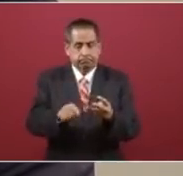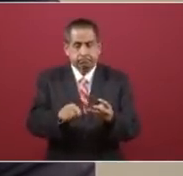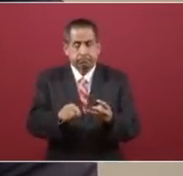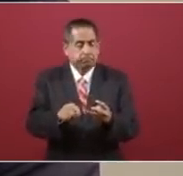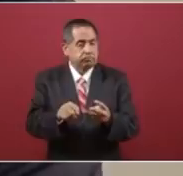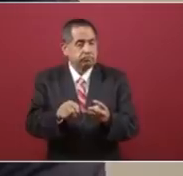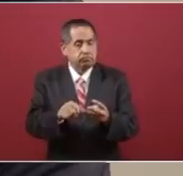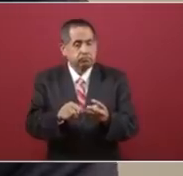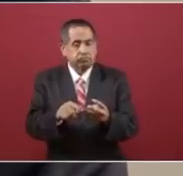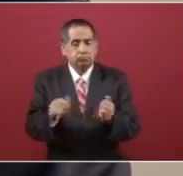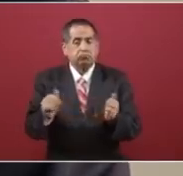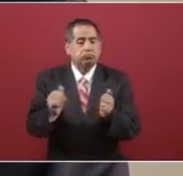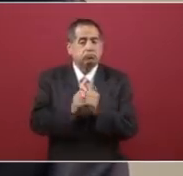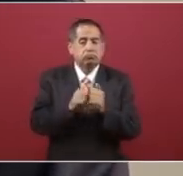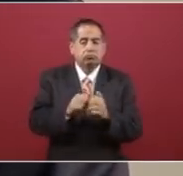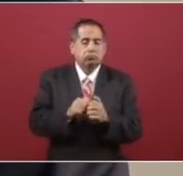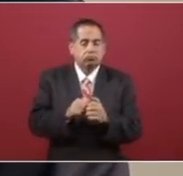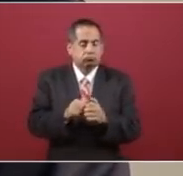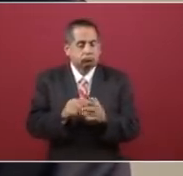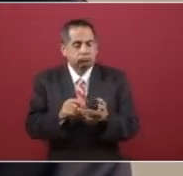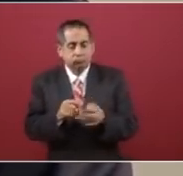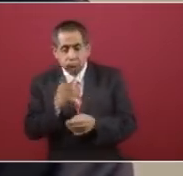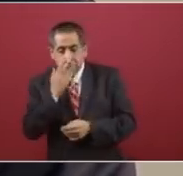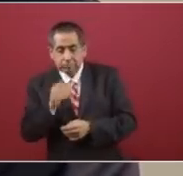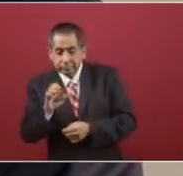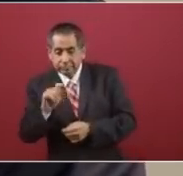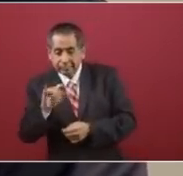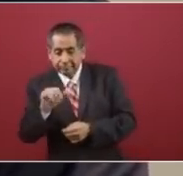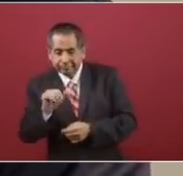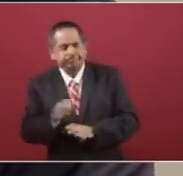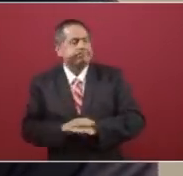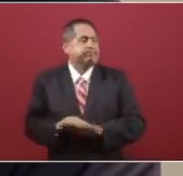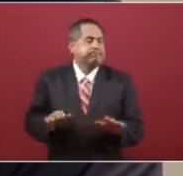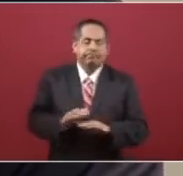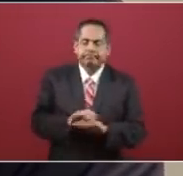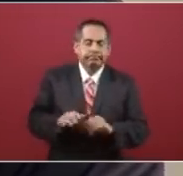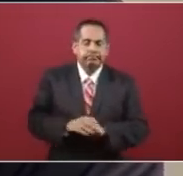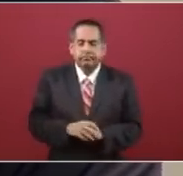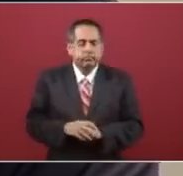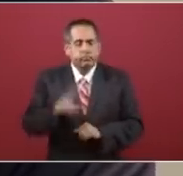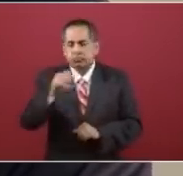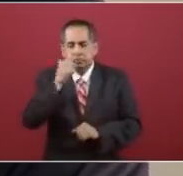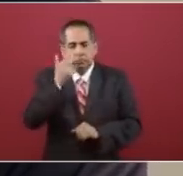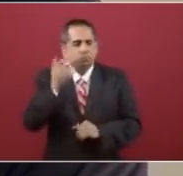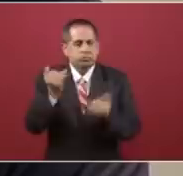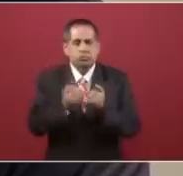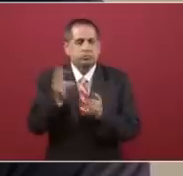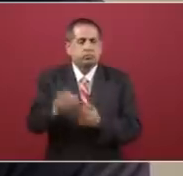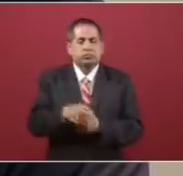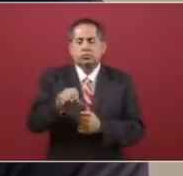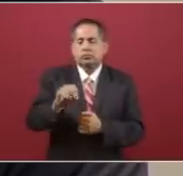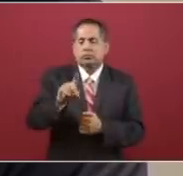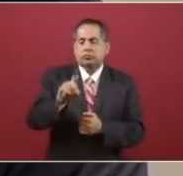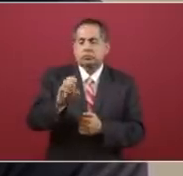con dimensión ética. No queremos casos como los de Odebrecht.